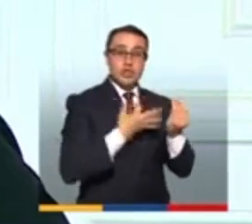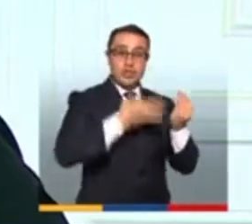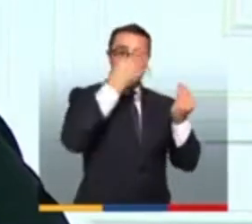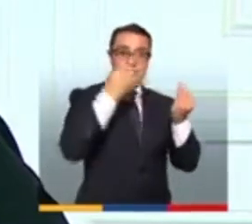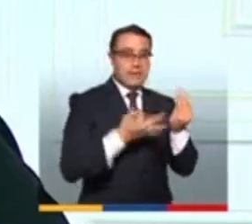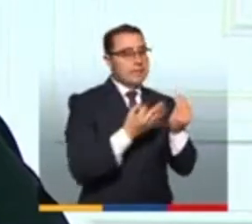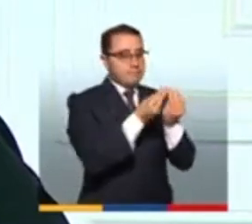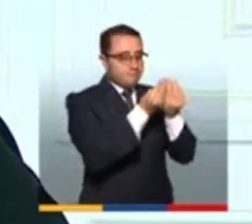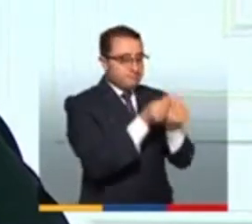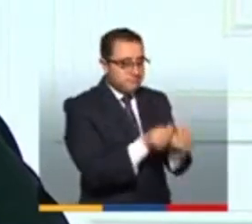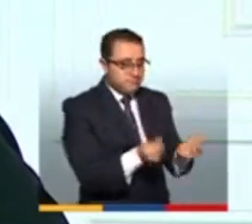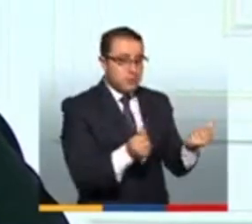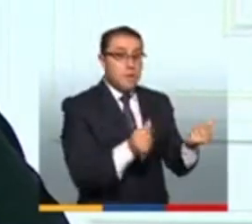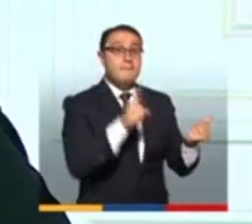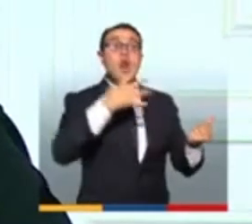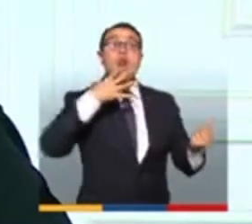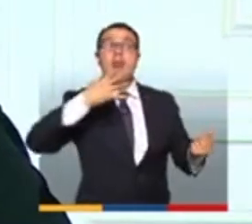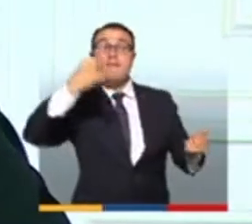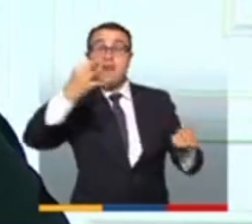la realidad.